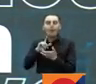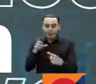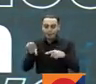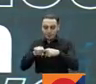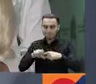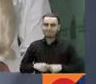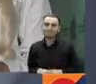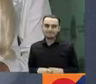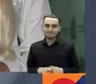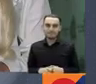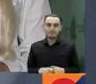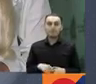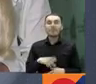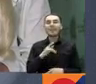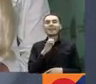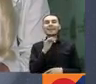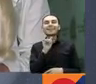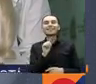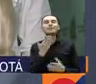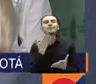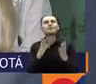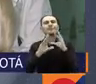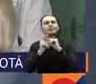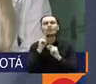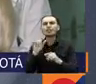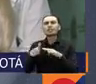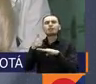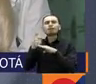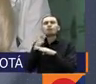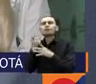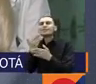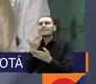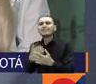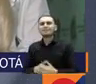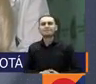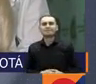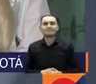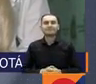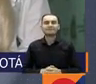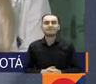Bogotá. Katy Sánchez, buenas noches. ¿Y qué dijeron los dueños?